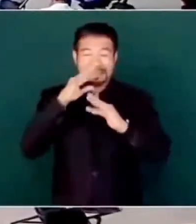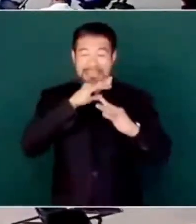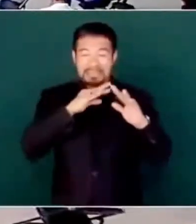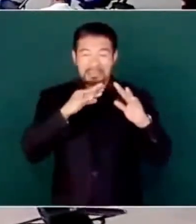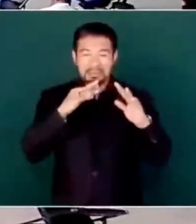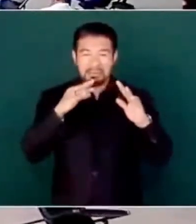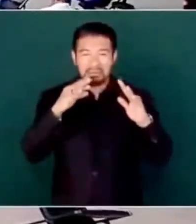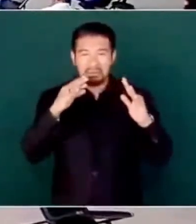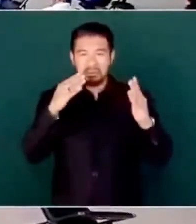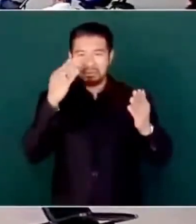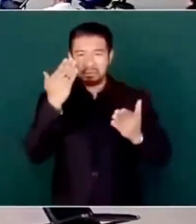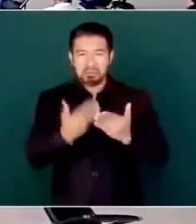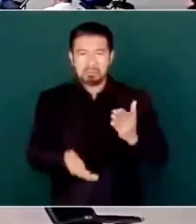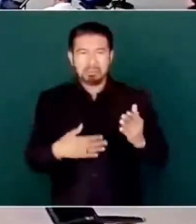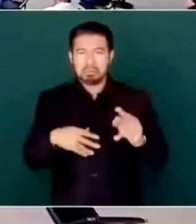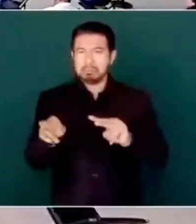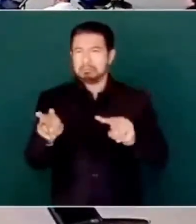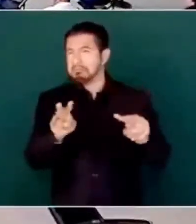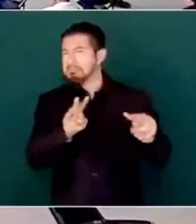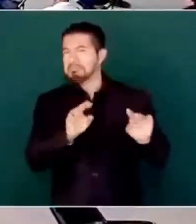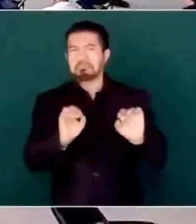Ahora yo no veo eso.